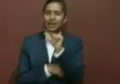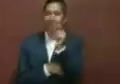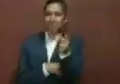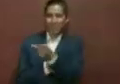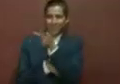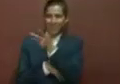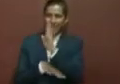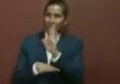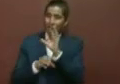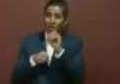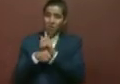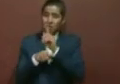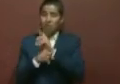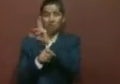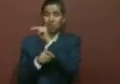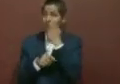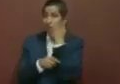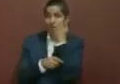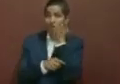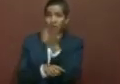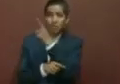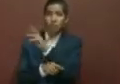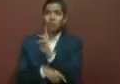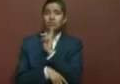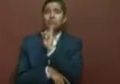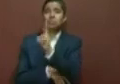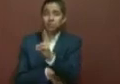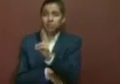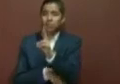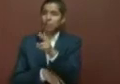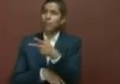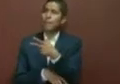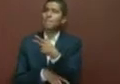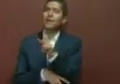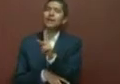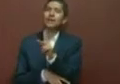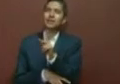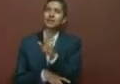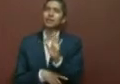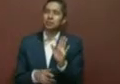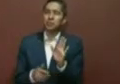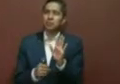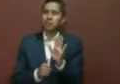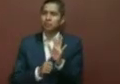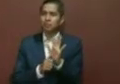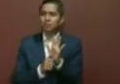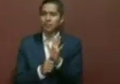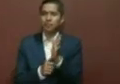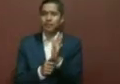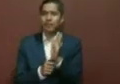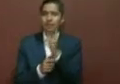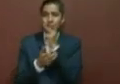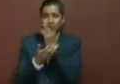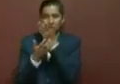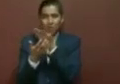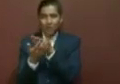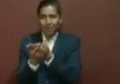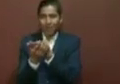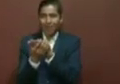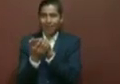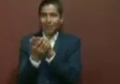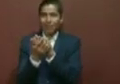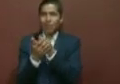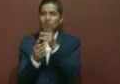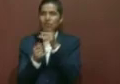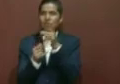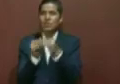tú no quisiste contestarla, pero tiene que ver con que prácticamente te planteó como el último de los